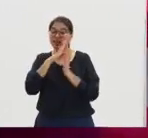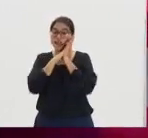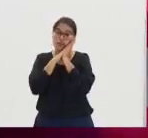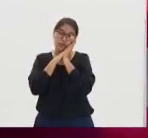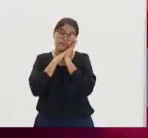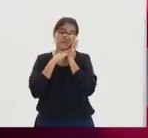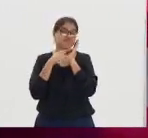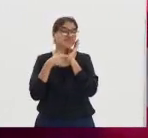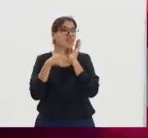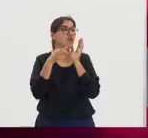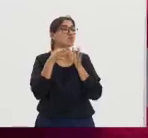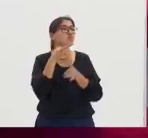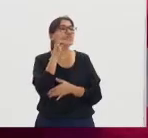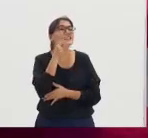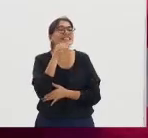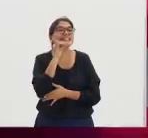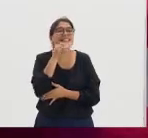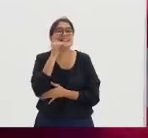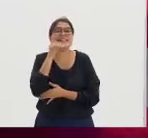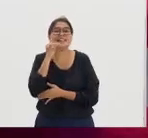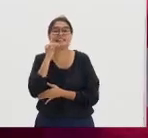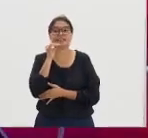Something wrong.